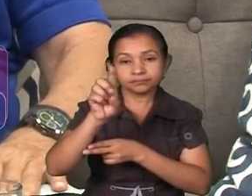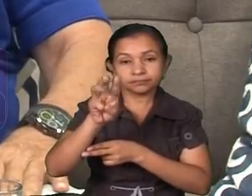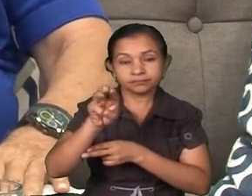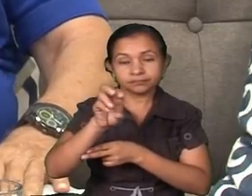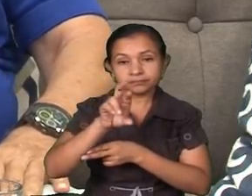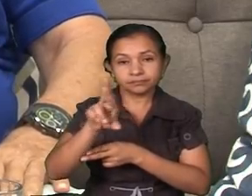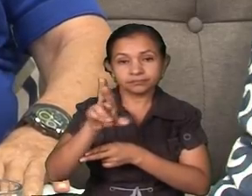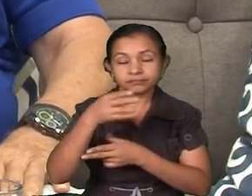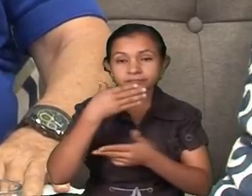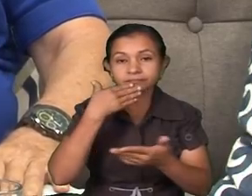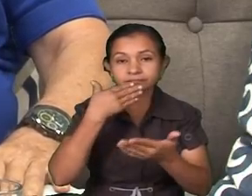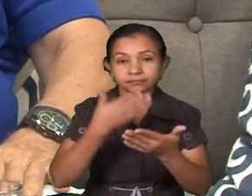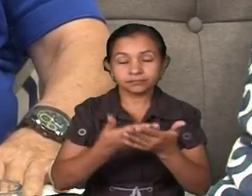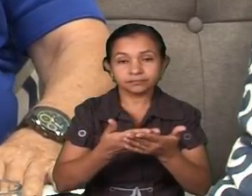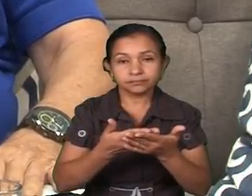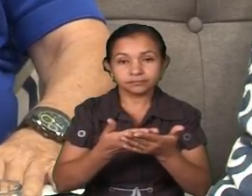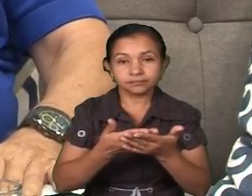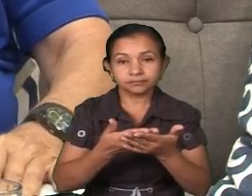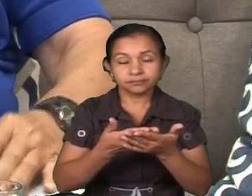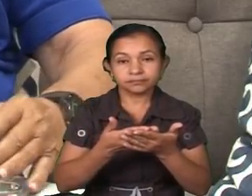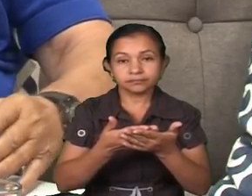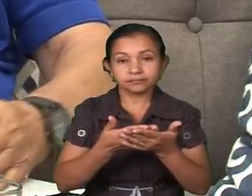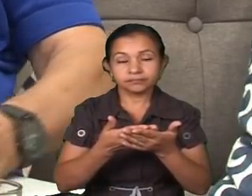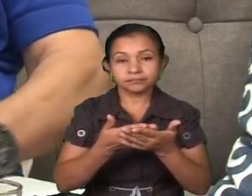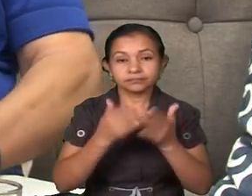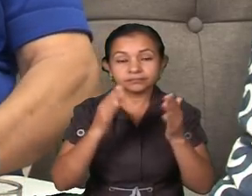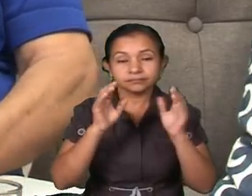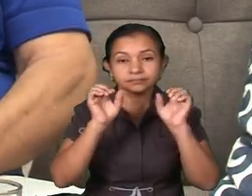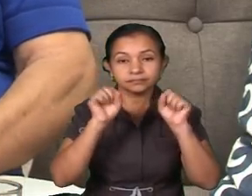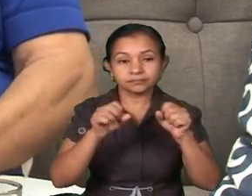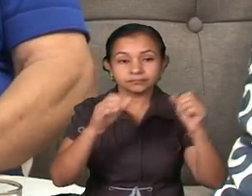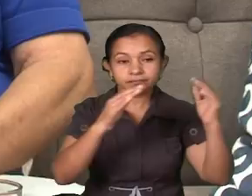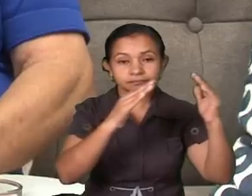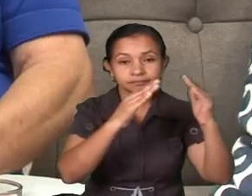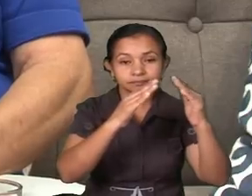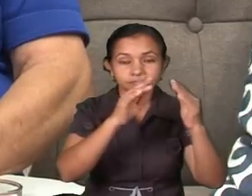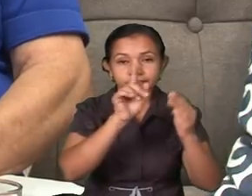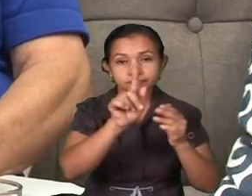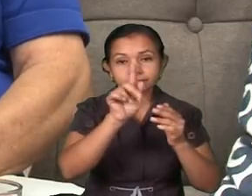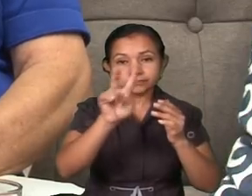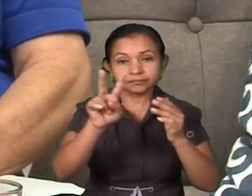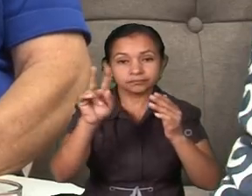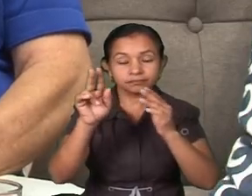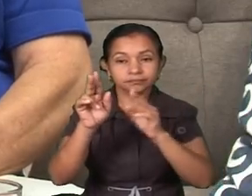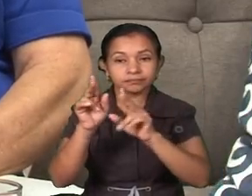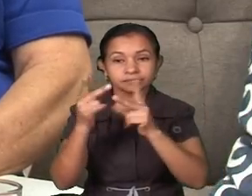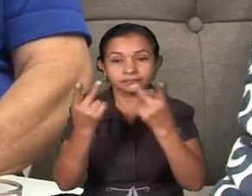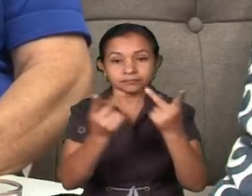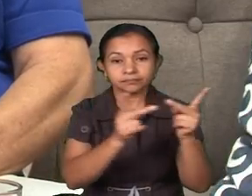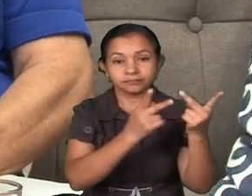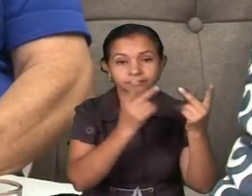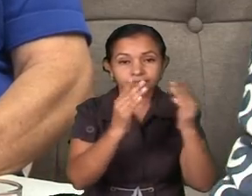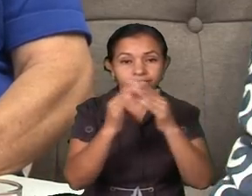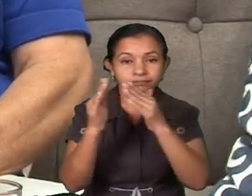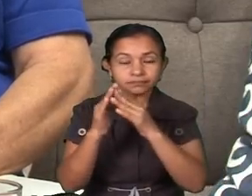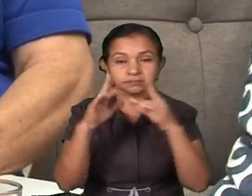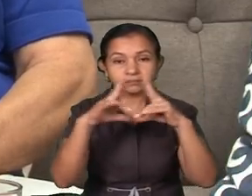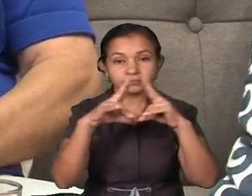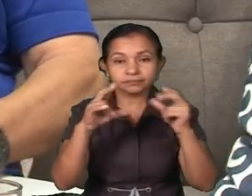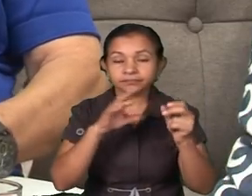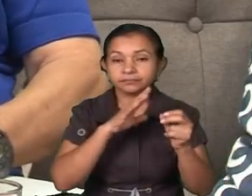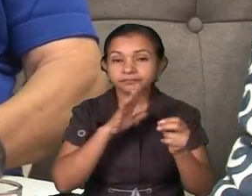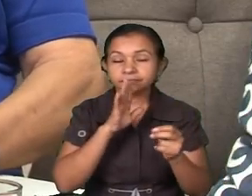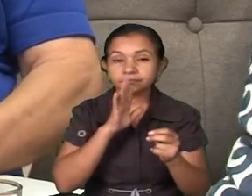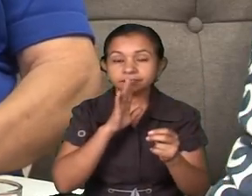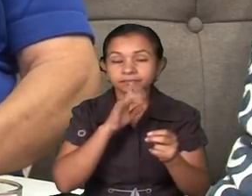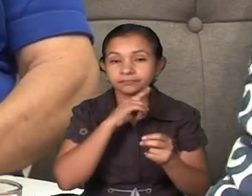Te agradezco que me des la oportunidad de llegar a los hogares nicaragüenses y poder hablar con sinceridad, con franqueza sobre